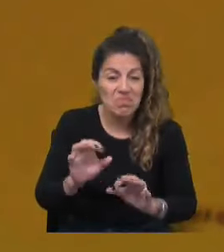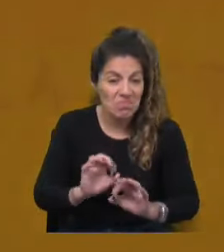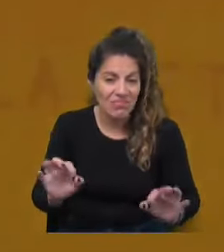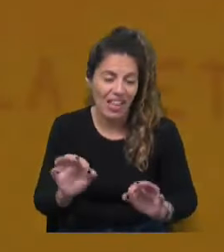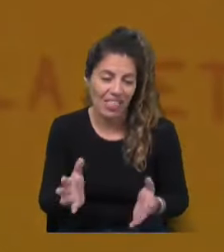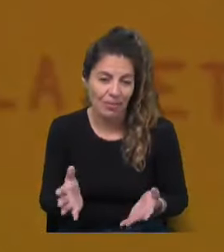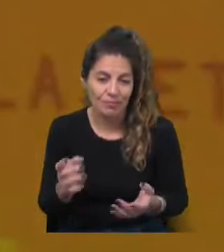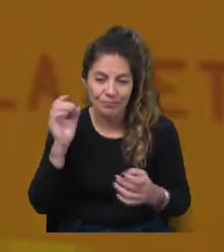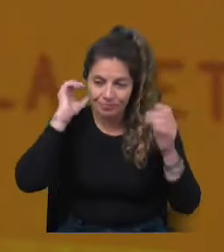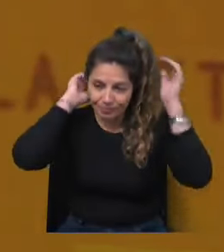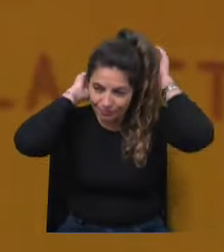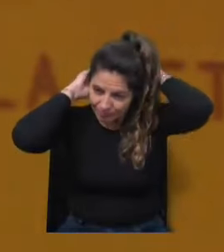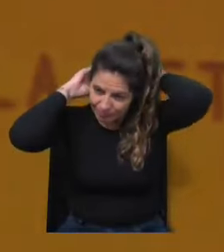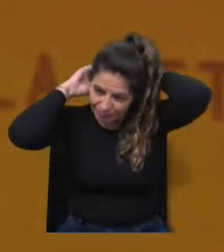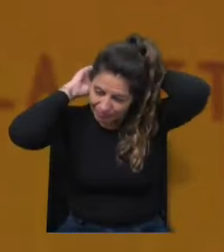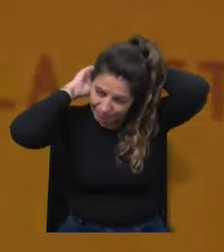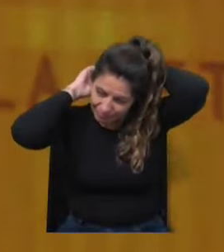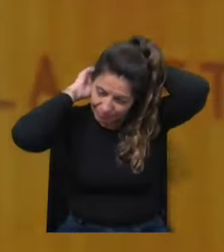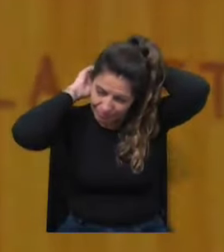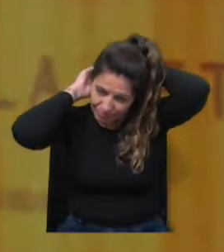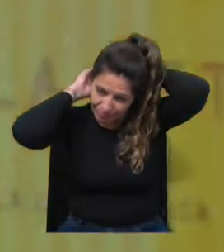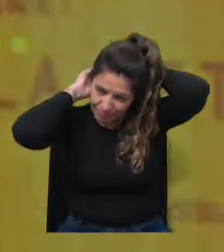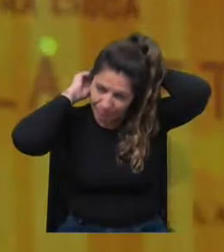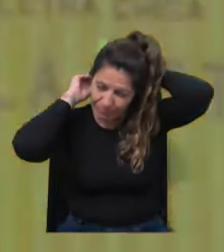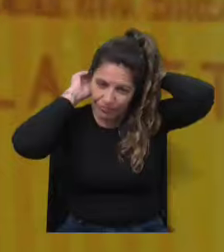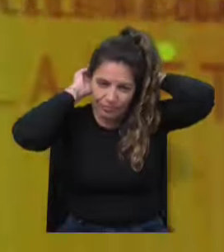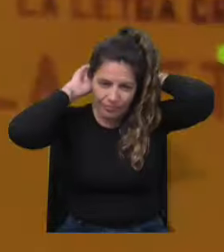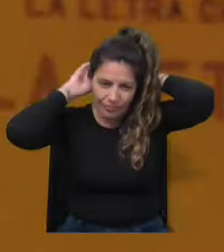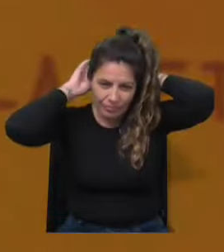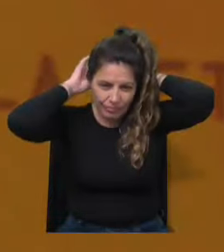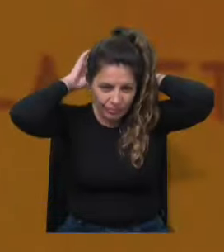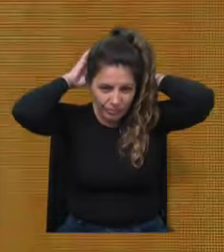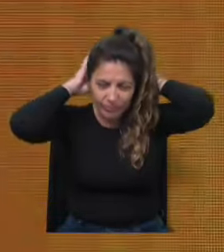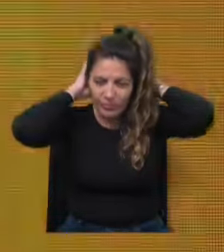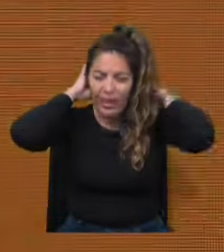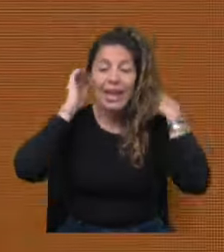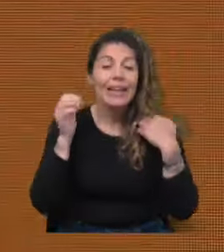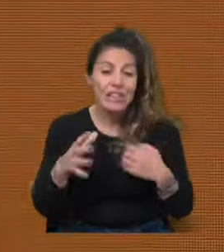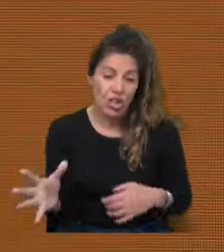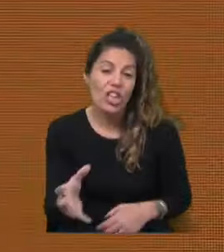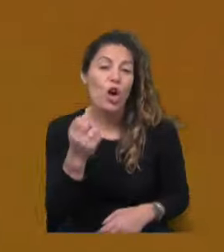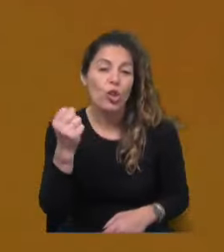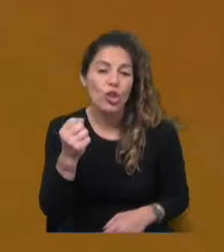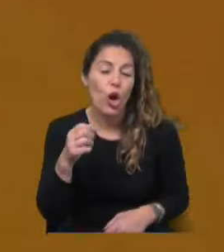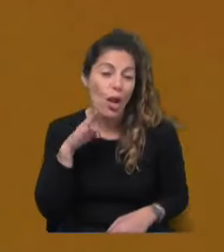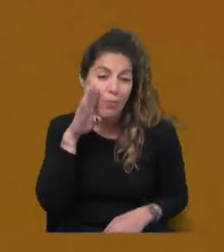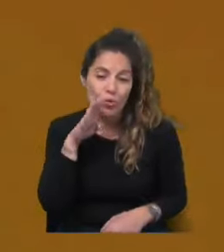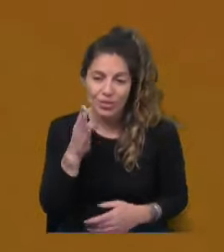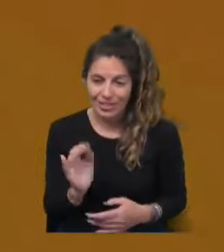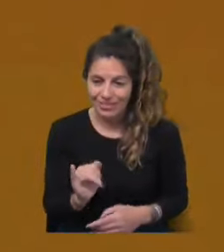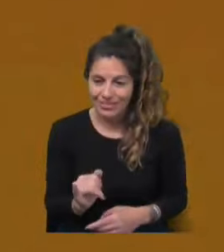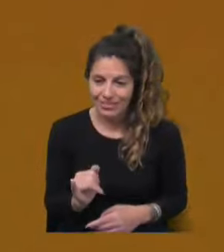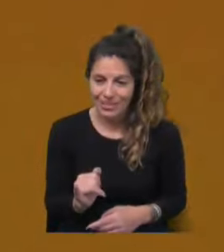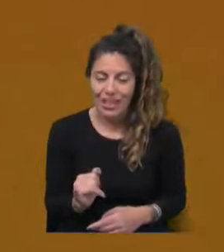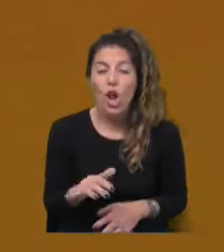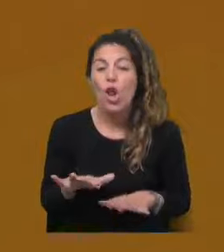Lucas, y ese contenido fue escaneado, incluso, fue escaneado. Y se encontró en Bruselas. Y se encontró en Bruselas, claro. Lo